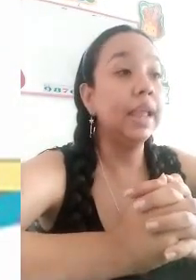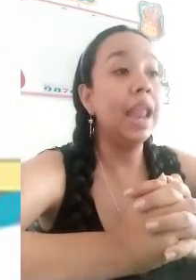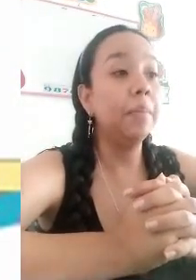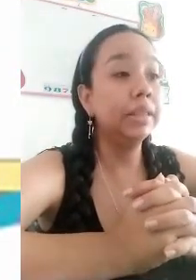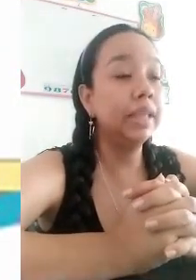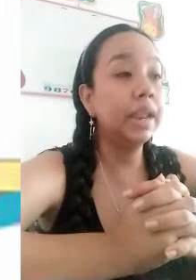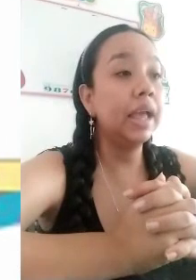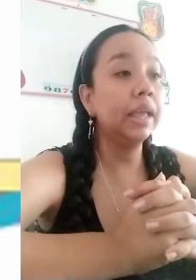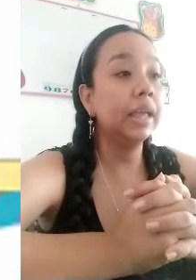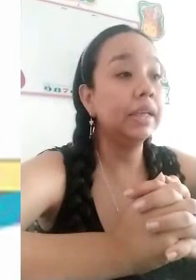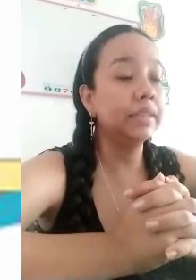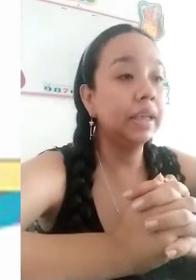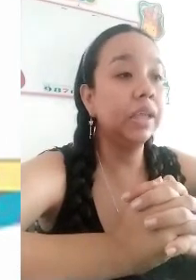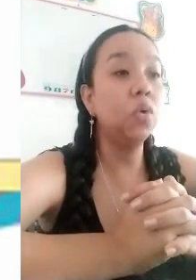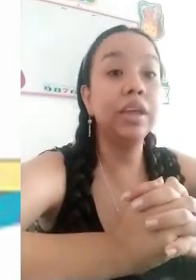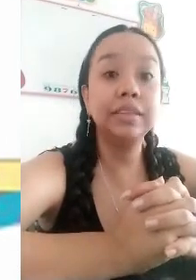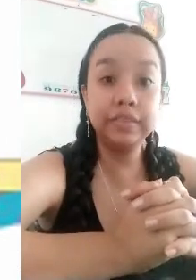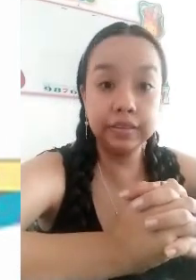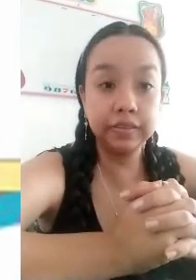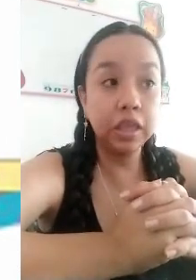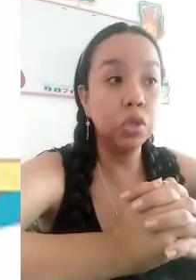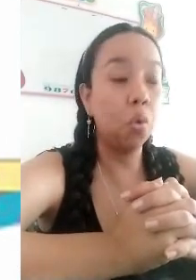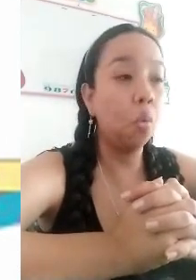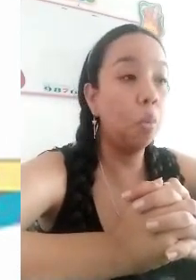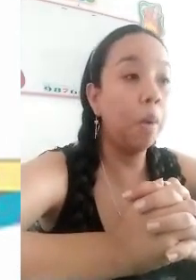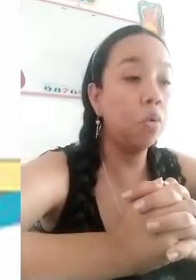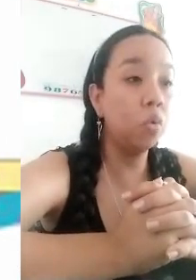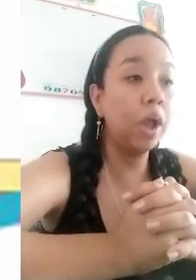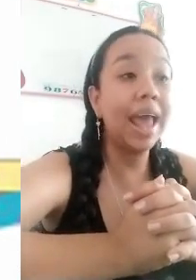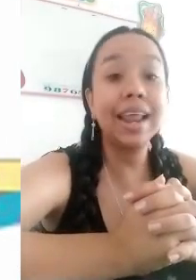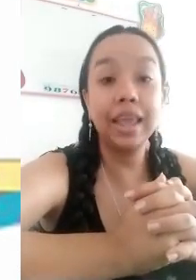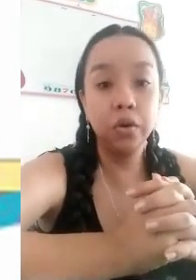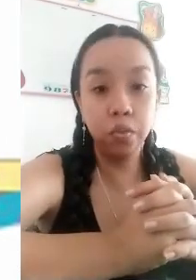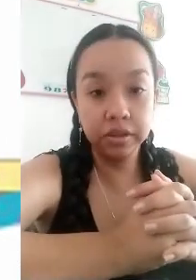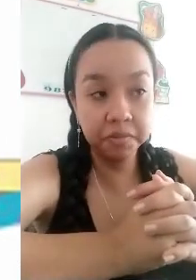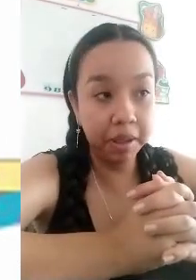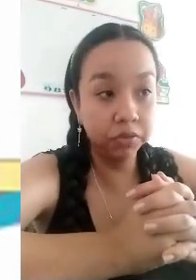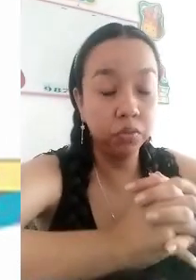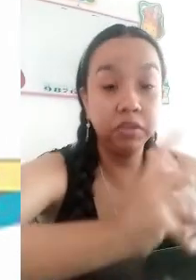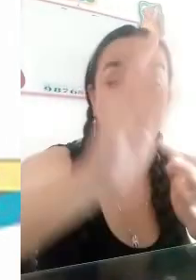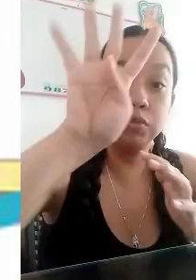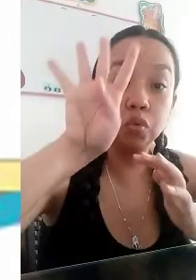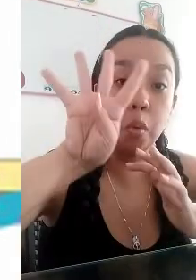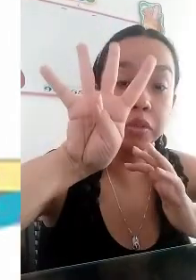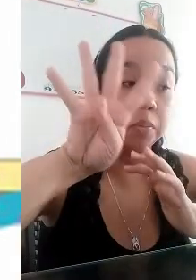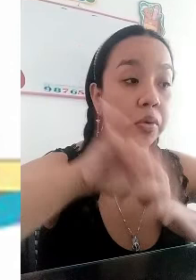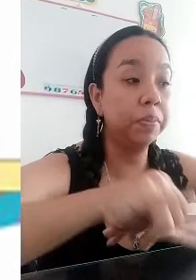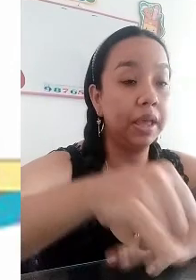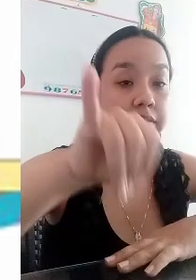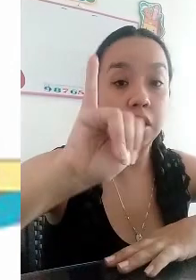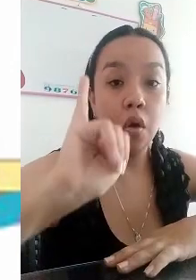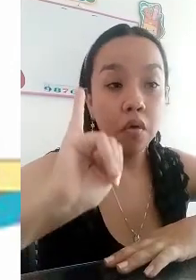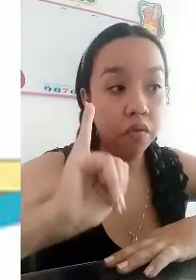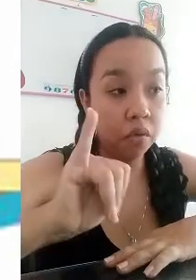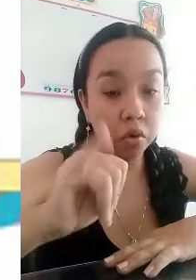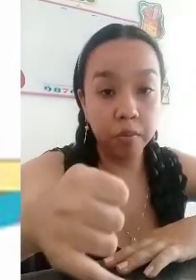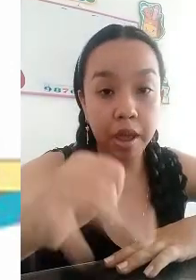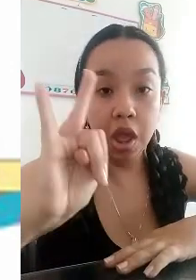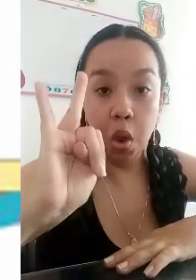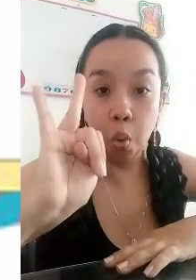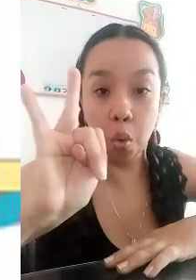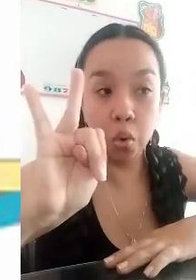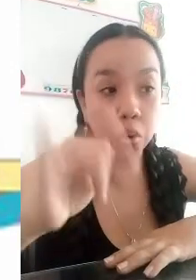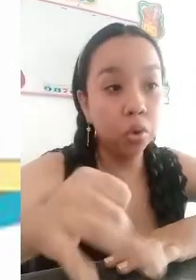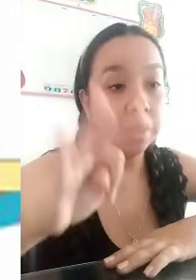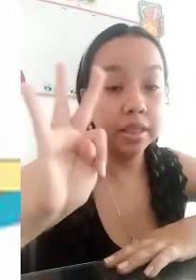¿Listo? Dice, la materia es aquello que existe y ocupa un lugar en un espacio. Entonces tenemos cuatro propiedades: